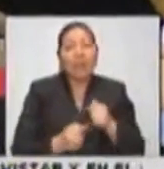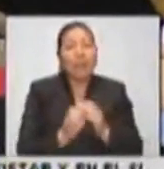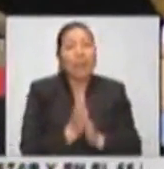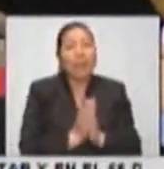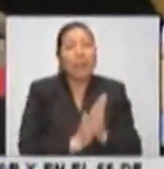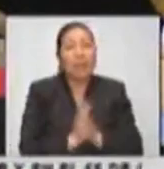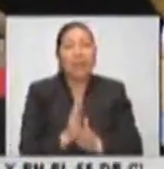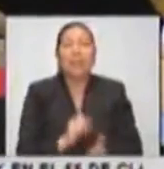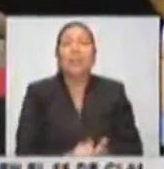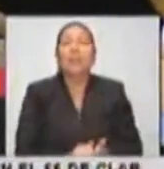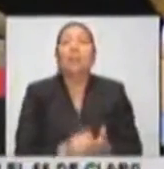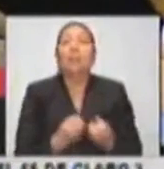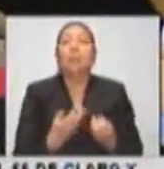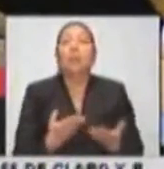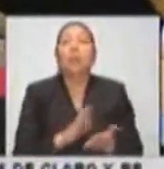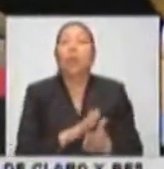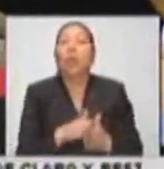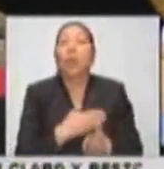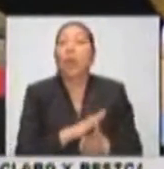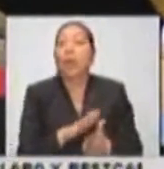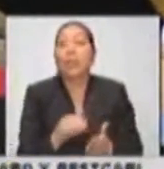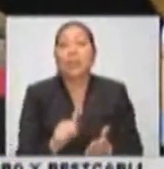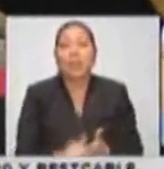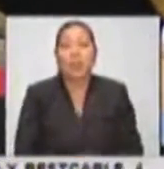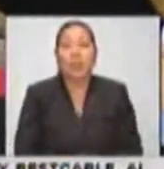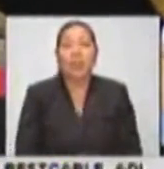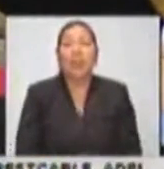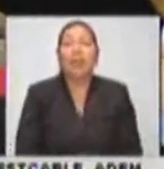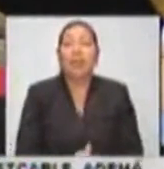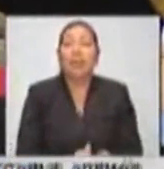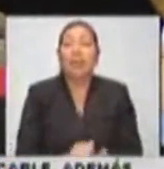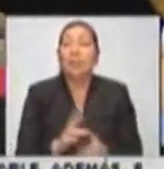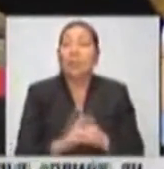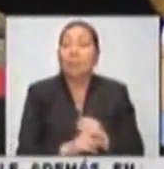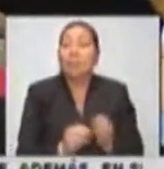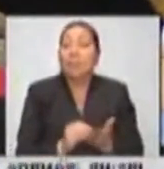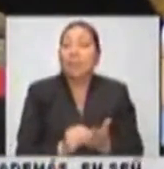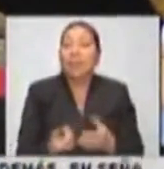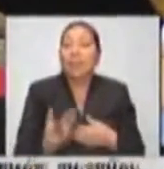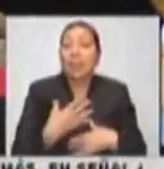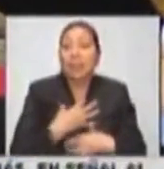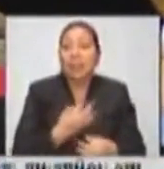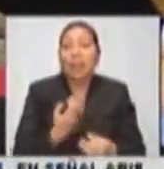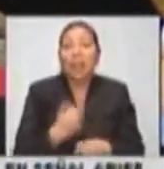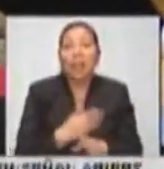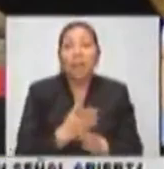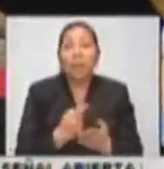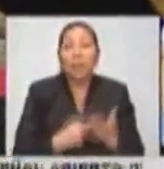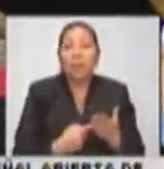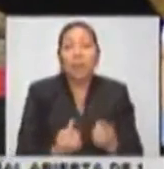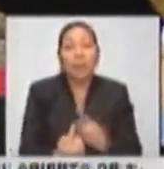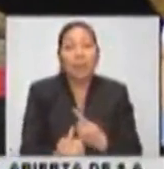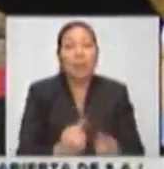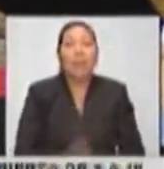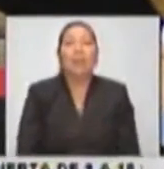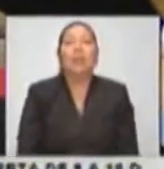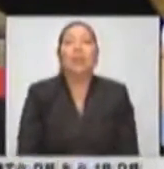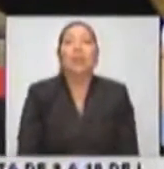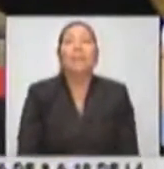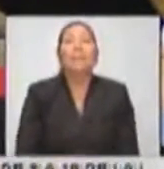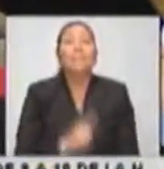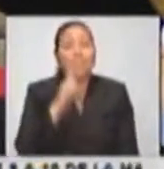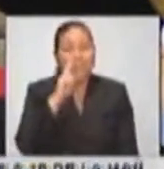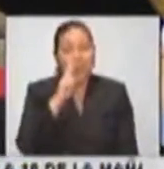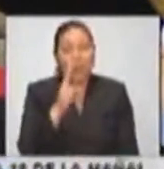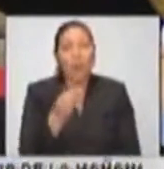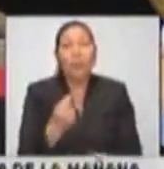beneficio mutuo a todos, que haga que esos países sean países que interesan por la forma en que interactúan. Y Perú es